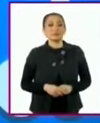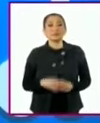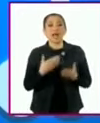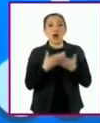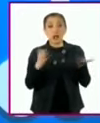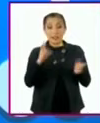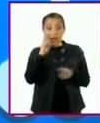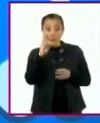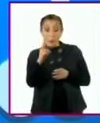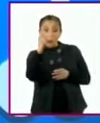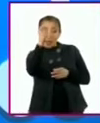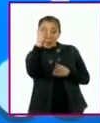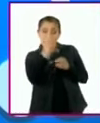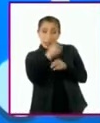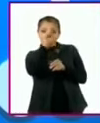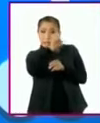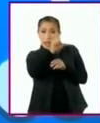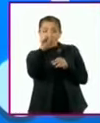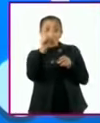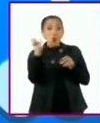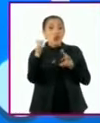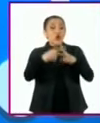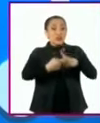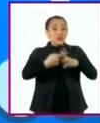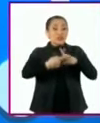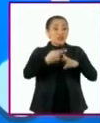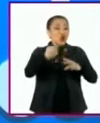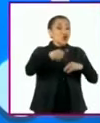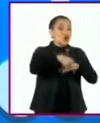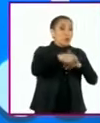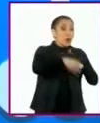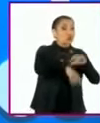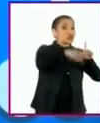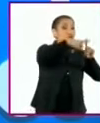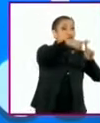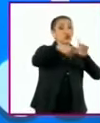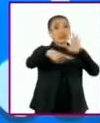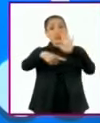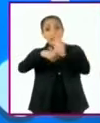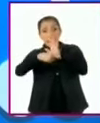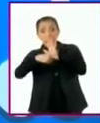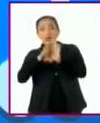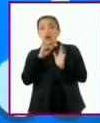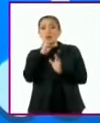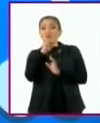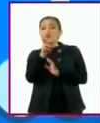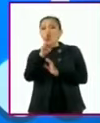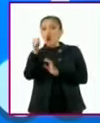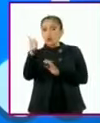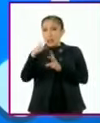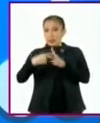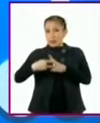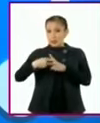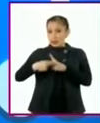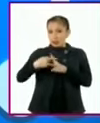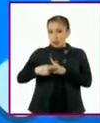Ahora que ya vimos lo que sucede al dividir números positivos y negativos, resolvamos las siguientes divisiones y comprobemos